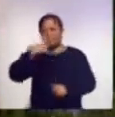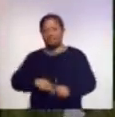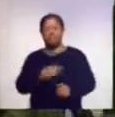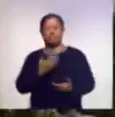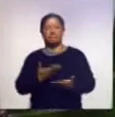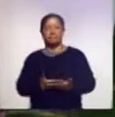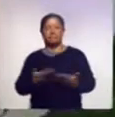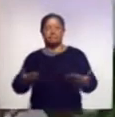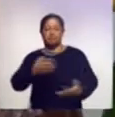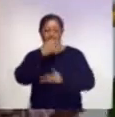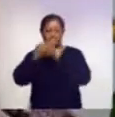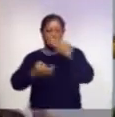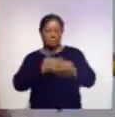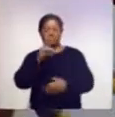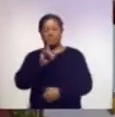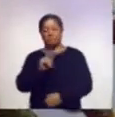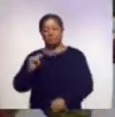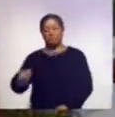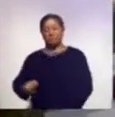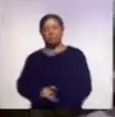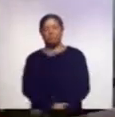Lorena Temolsin, Ahora Noticias.